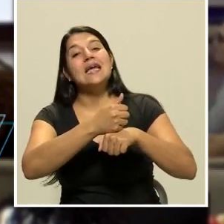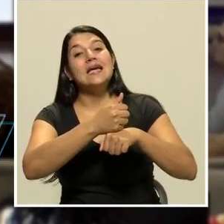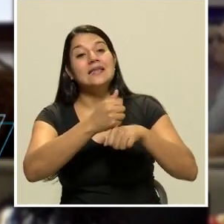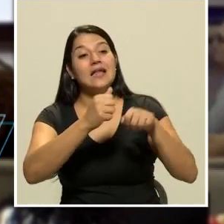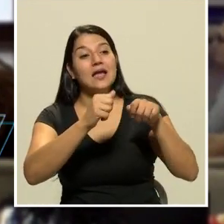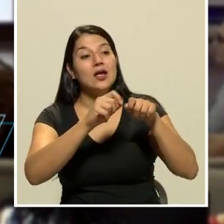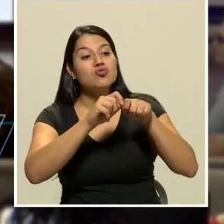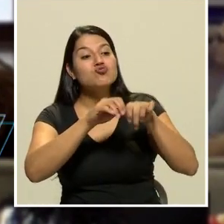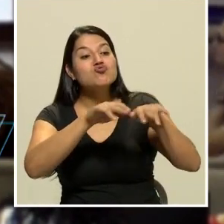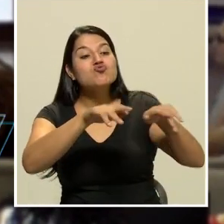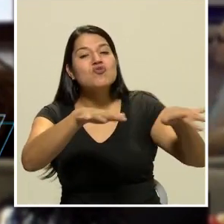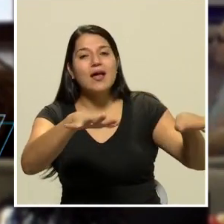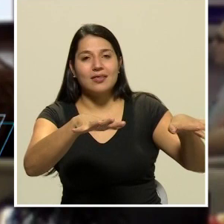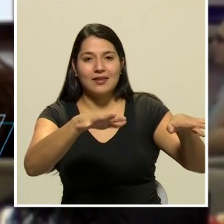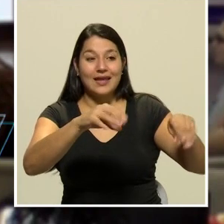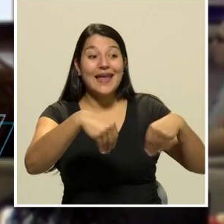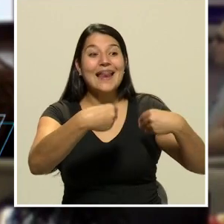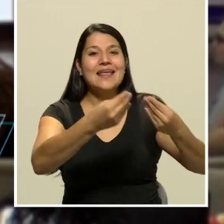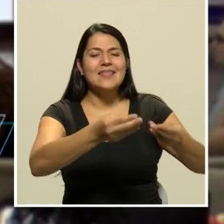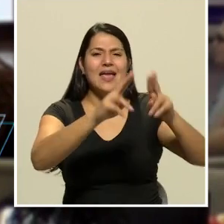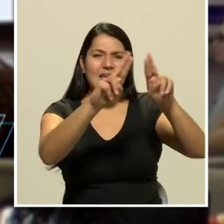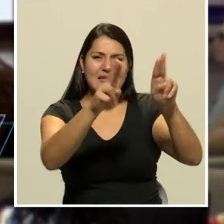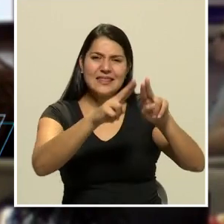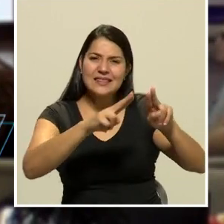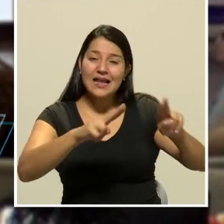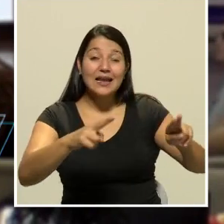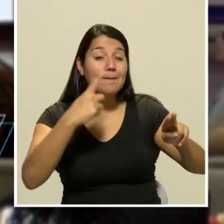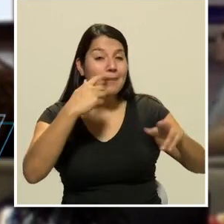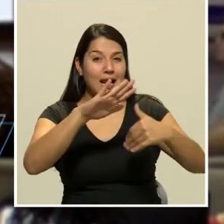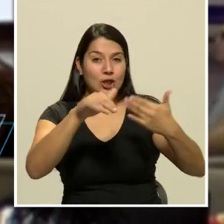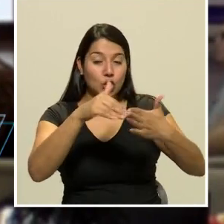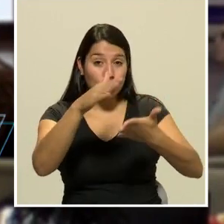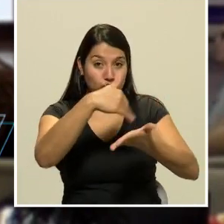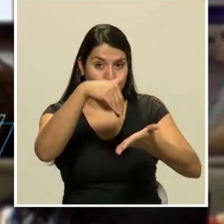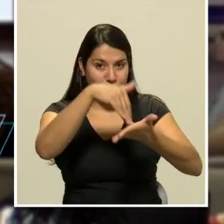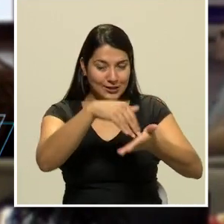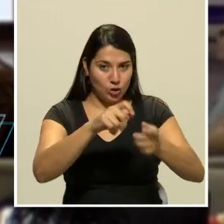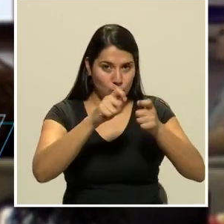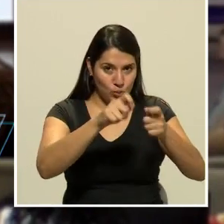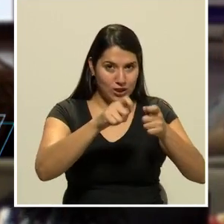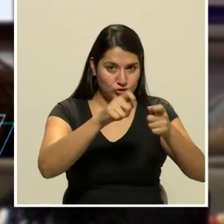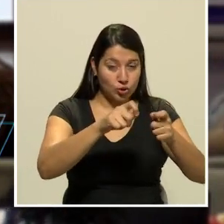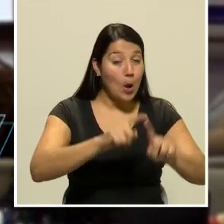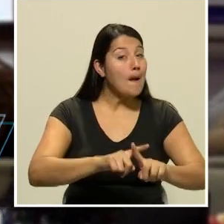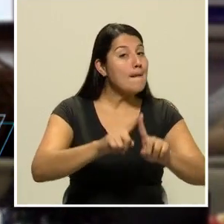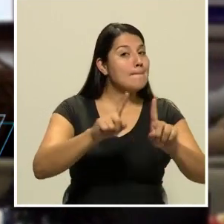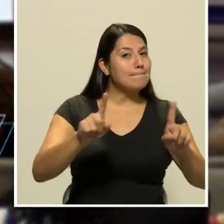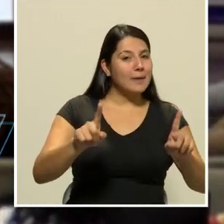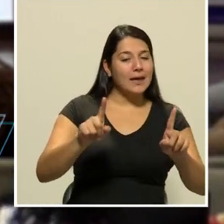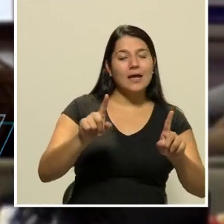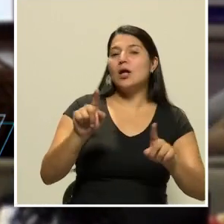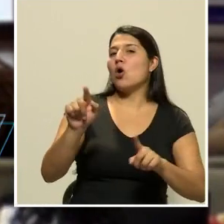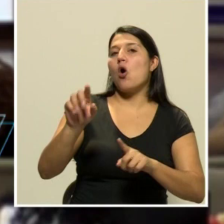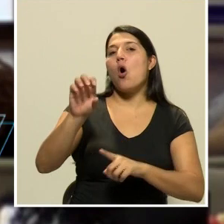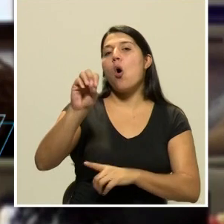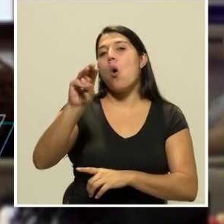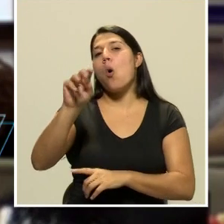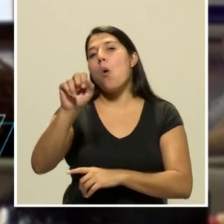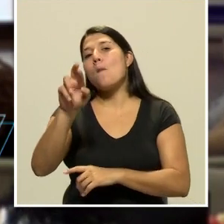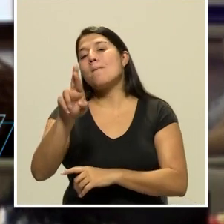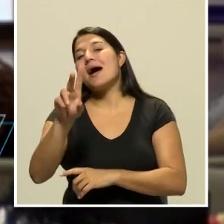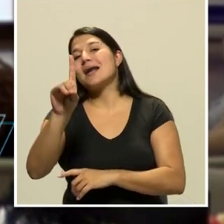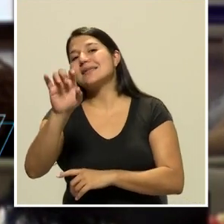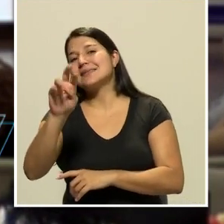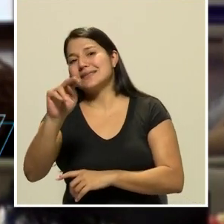dé banda ancha a todos los centros educativos. Pero la Fundación no va a ser el proveedor, va a ser la unidad ejecutora. Va